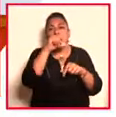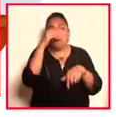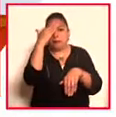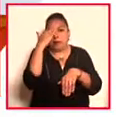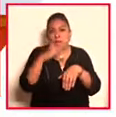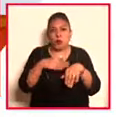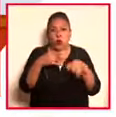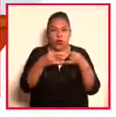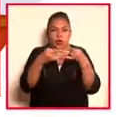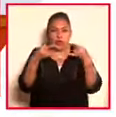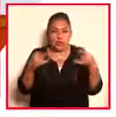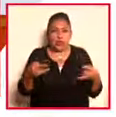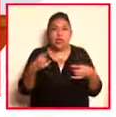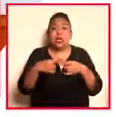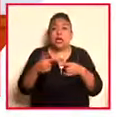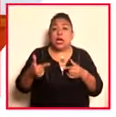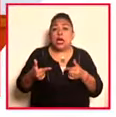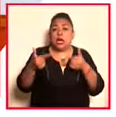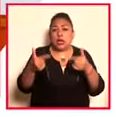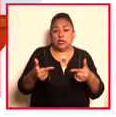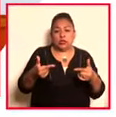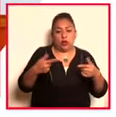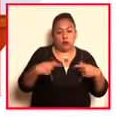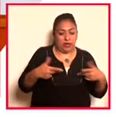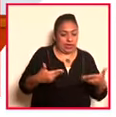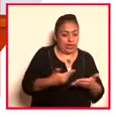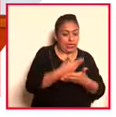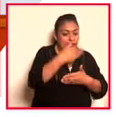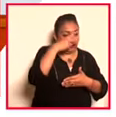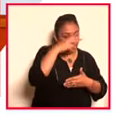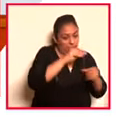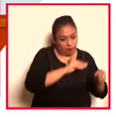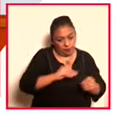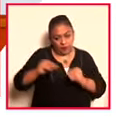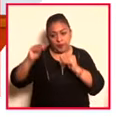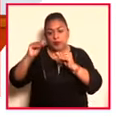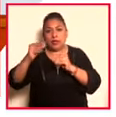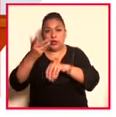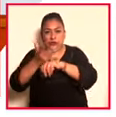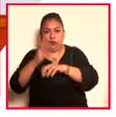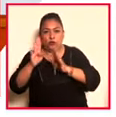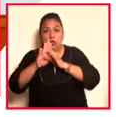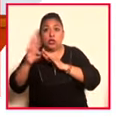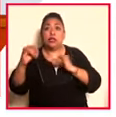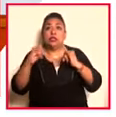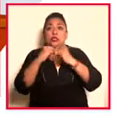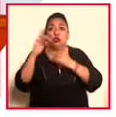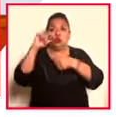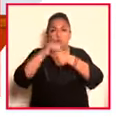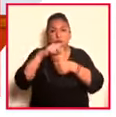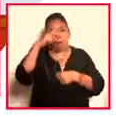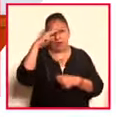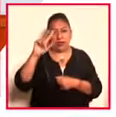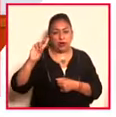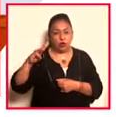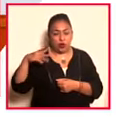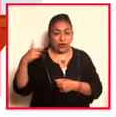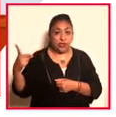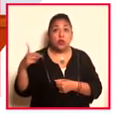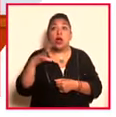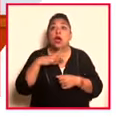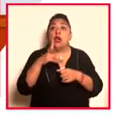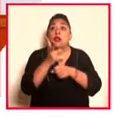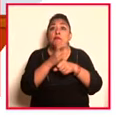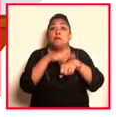historia entre las generaciones de mexicanos que han emigrado a los Estados Unidos, el Instituto Cultural Mexicano en Washington lanza la